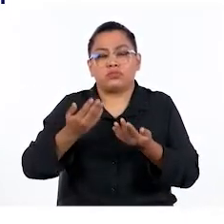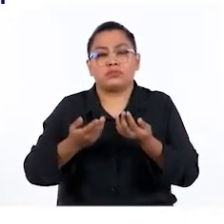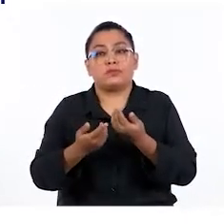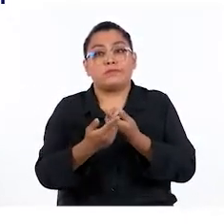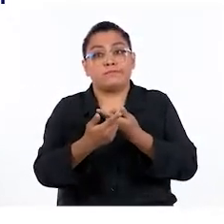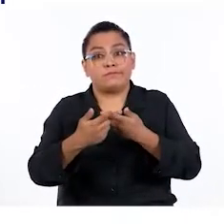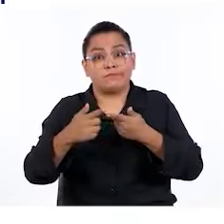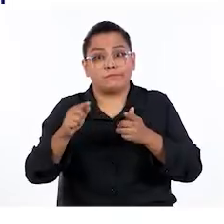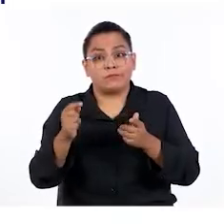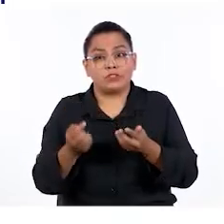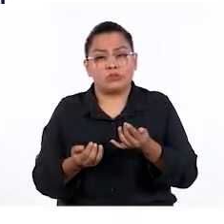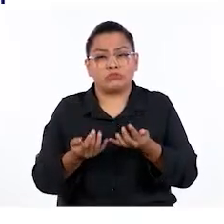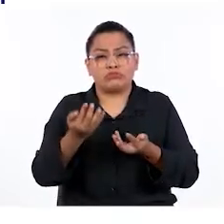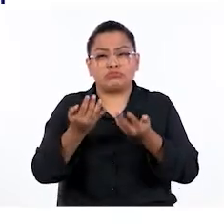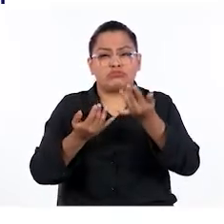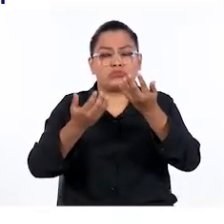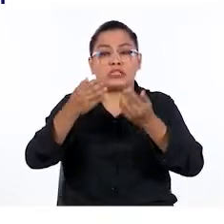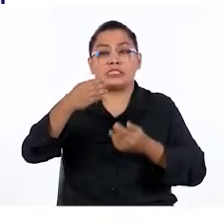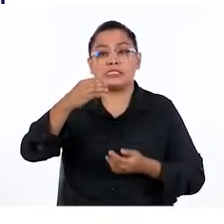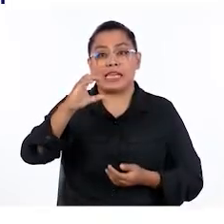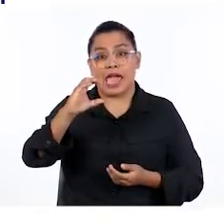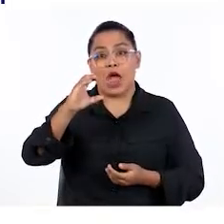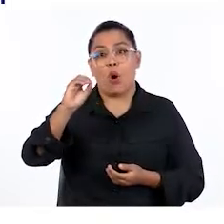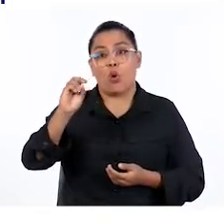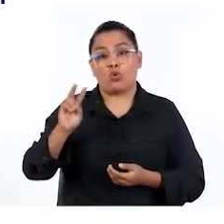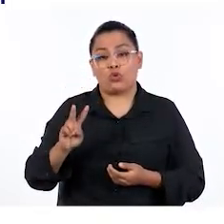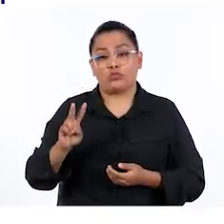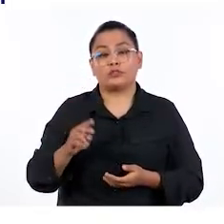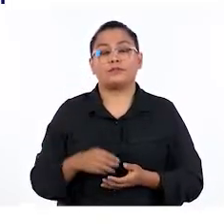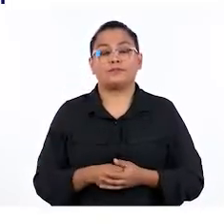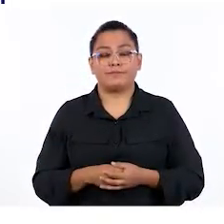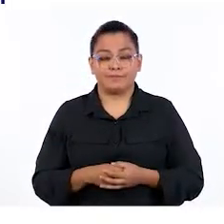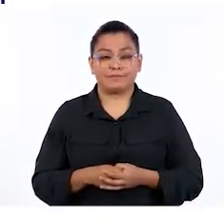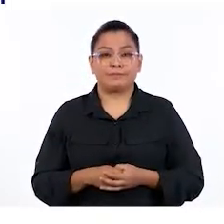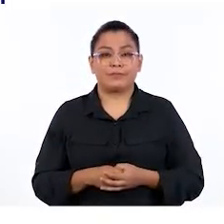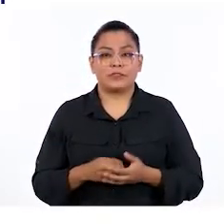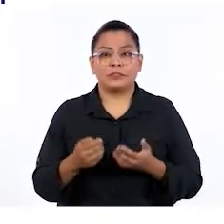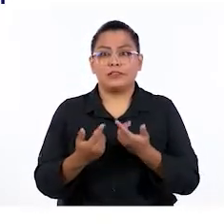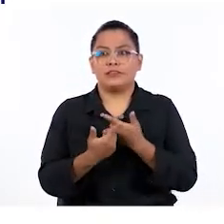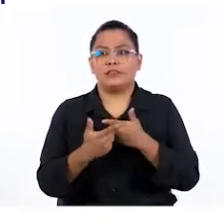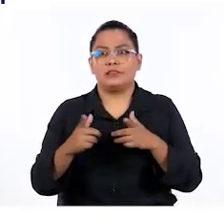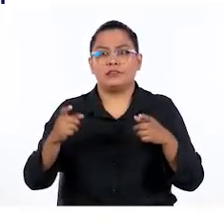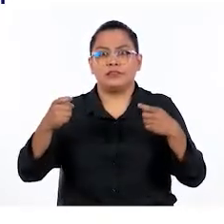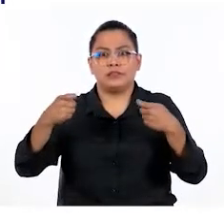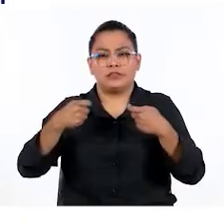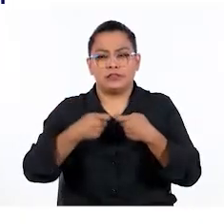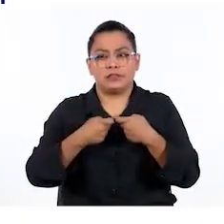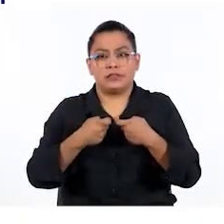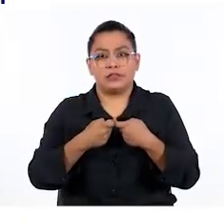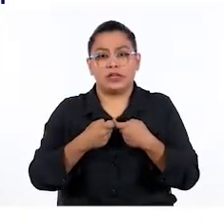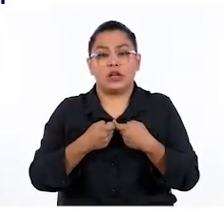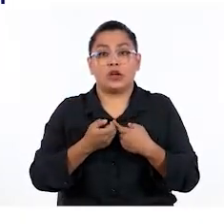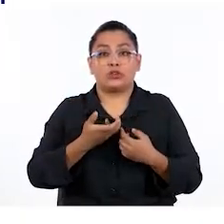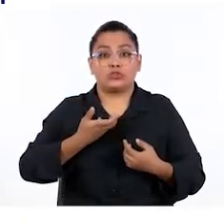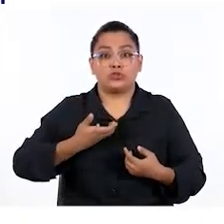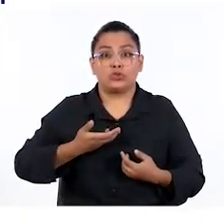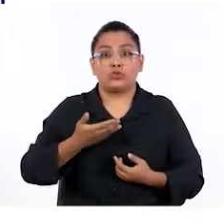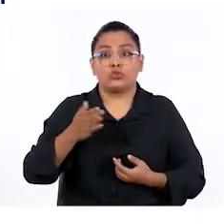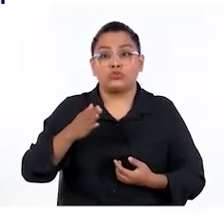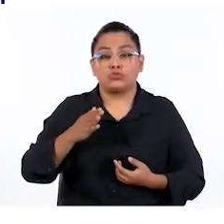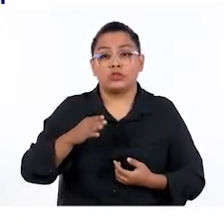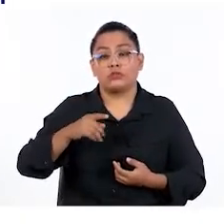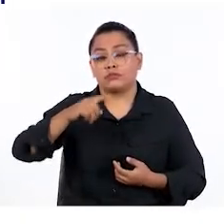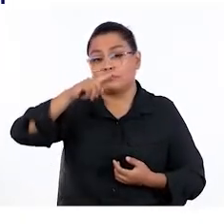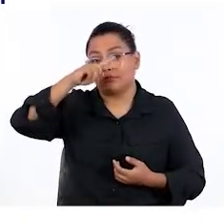que contiene CO2 y también contiene monóxido de carbono. Y acá liberamos energía que podemos utilizar para realizar un